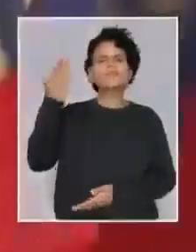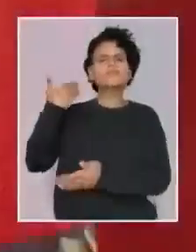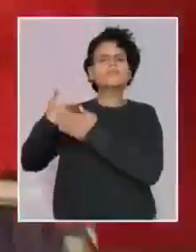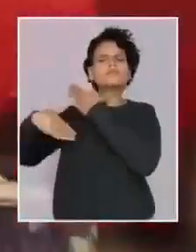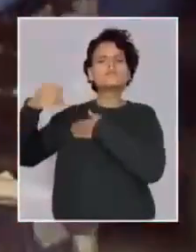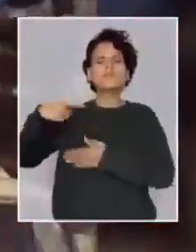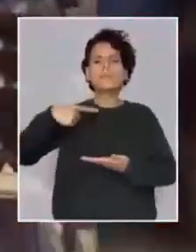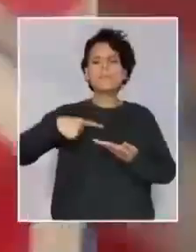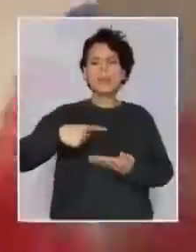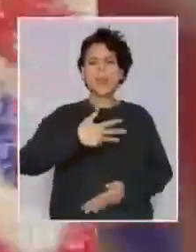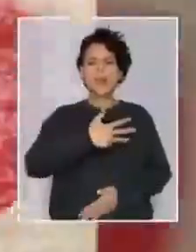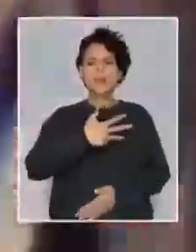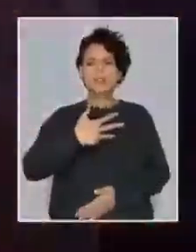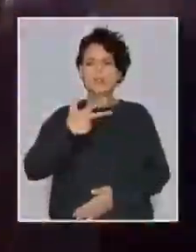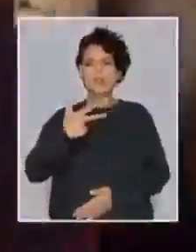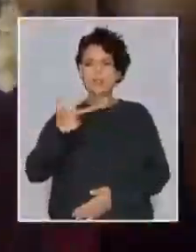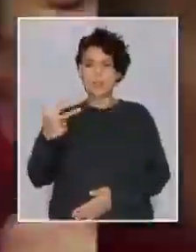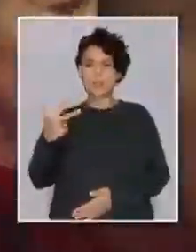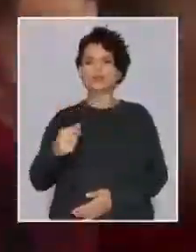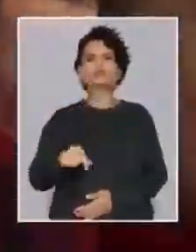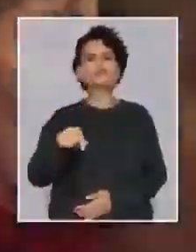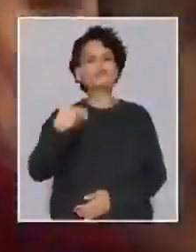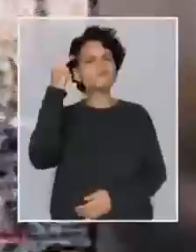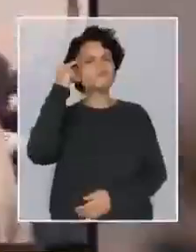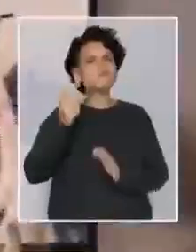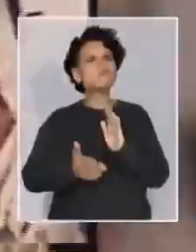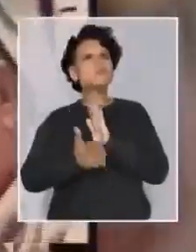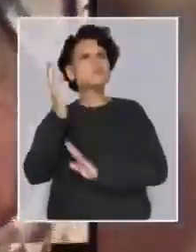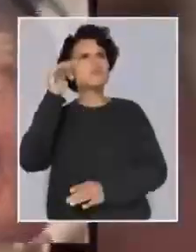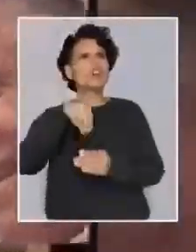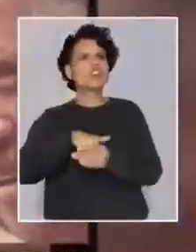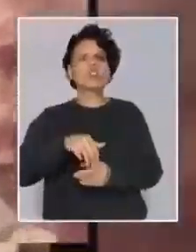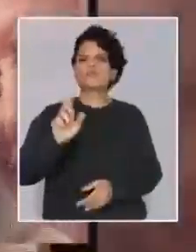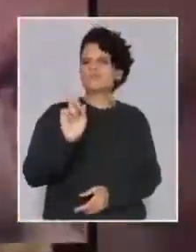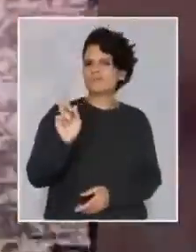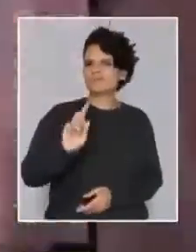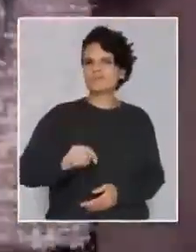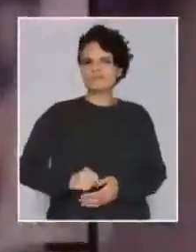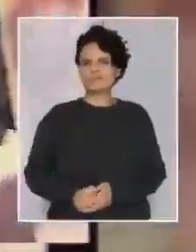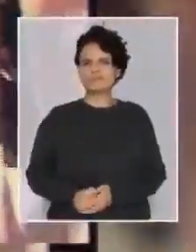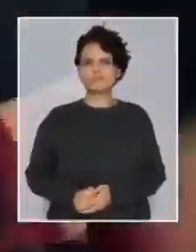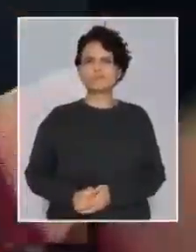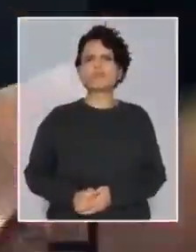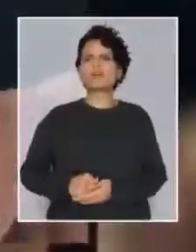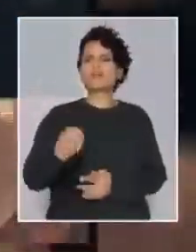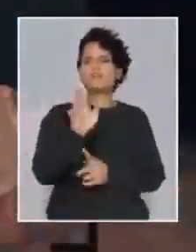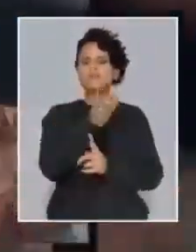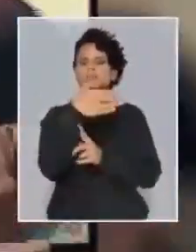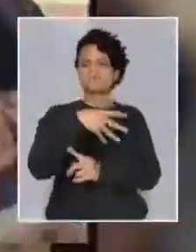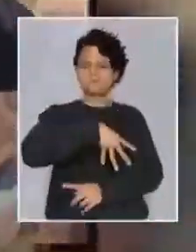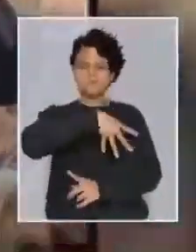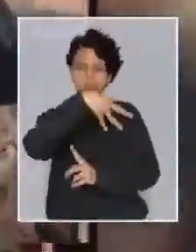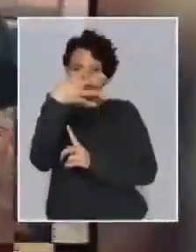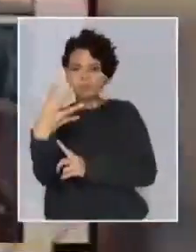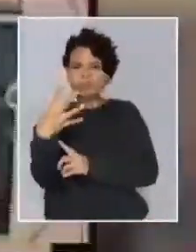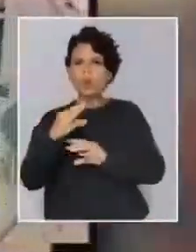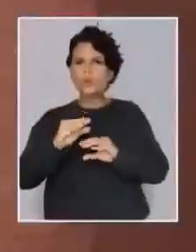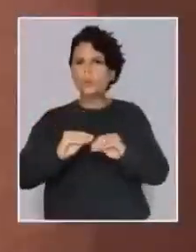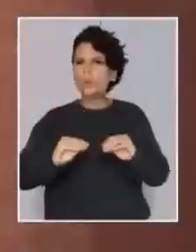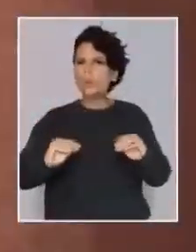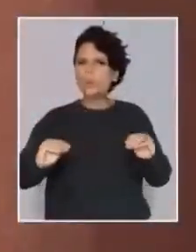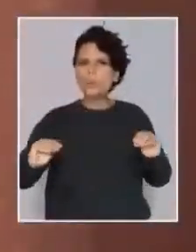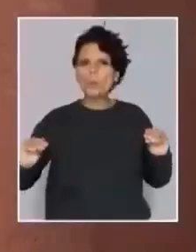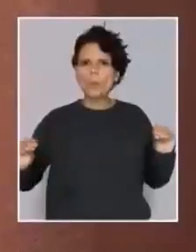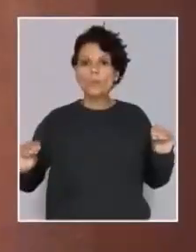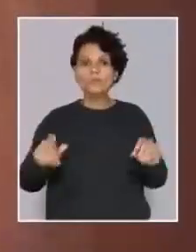Imagínate que es el año 1988 y decides no ir a votar. Que la ciudad amanece sin una sola bandera con arcoíris.